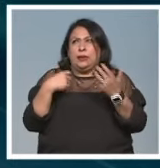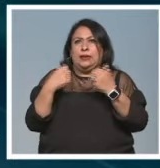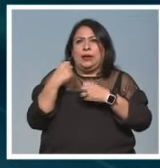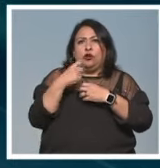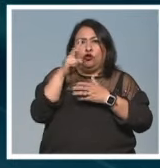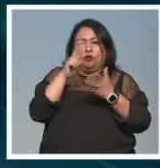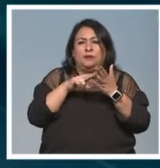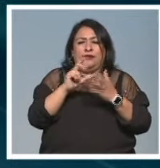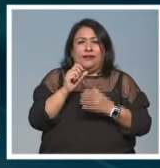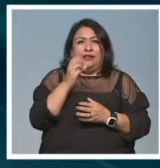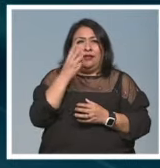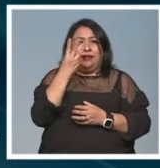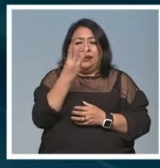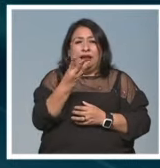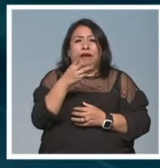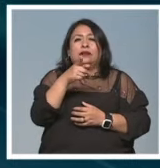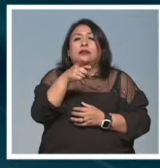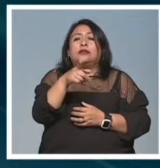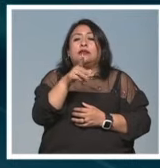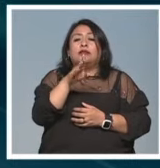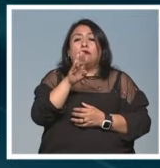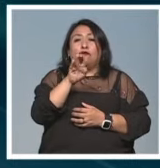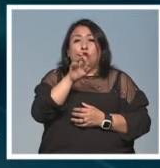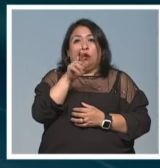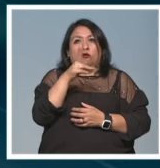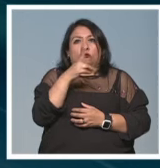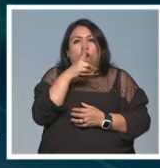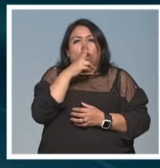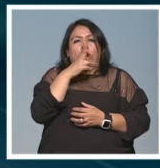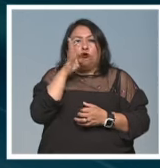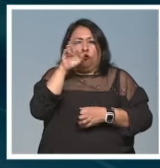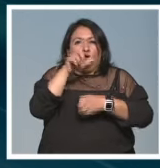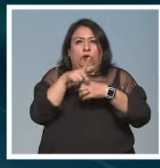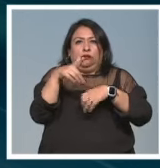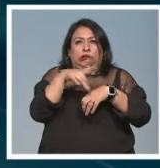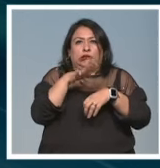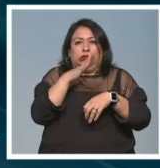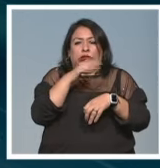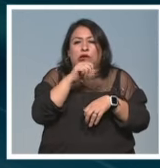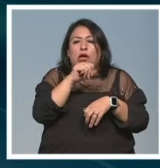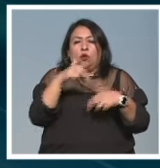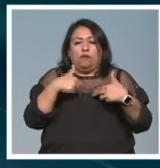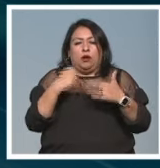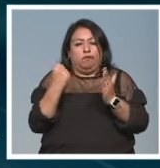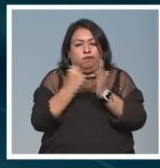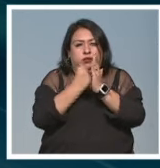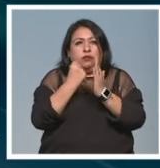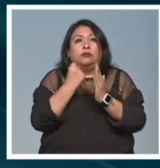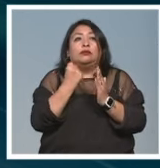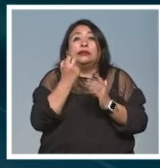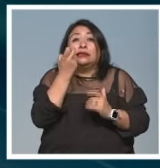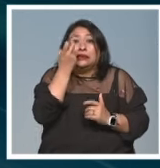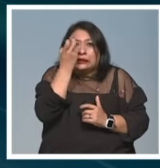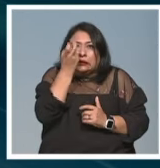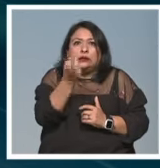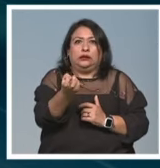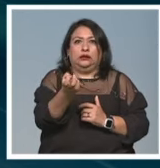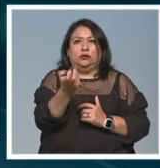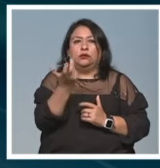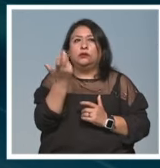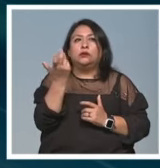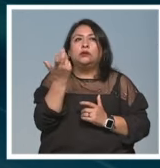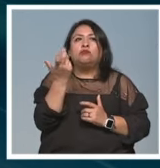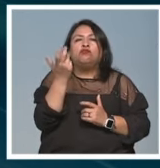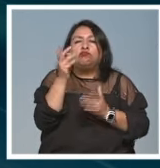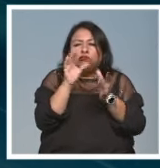pasado, en 2023, el bolero ha sido considerado como patrimonio cultural inmaterial de la humanidad. Y es justamente por esto. Yo creo que no lo